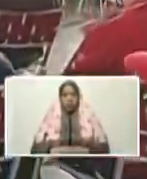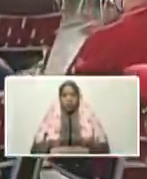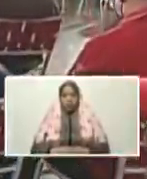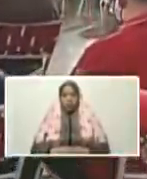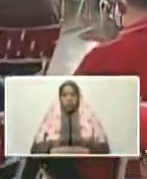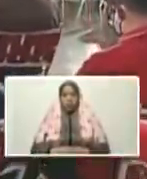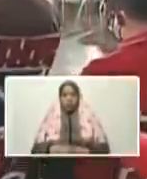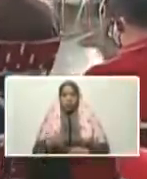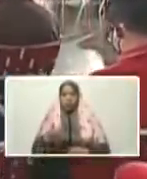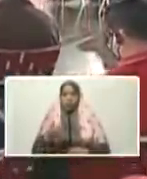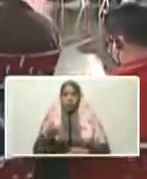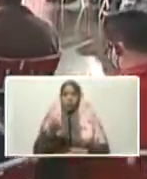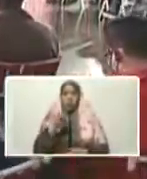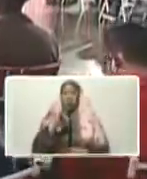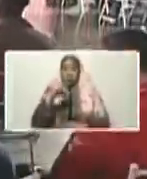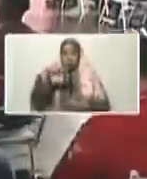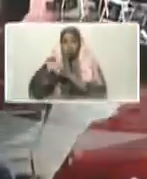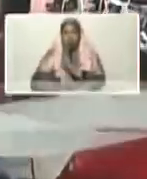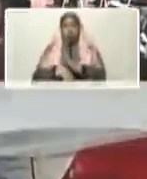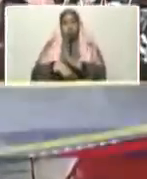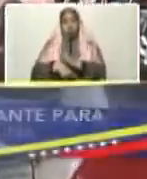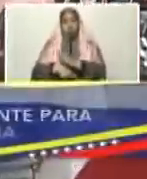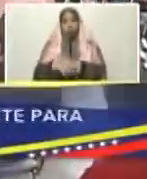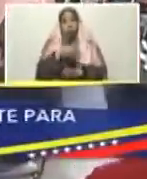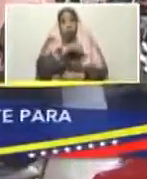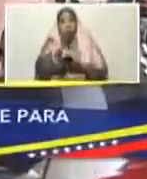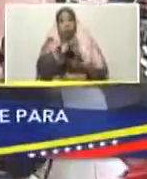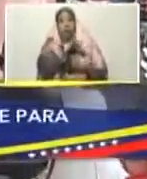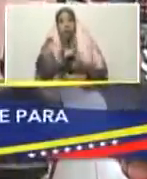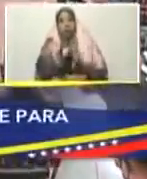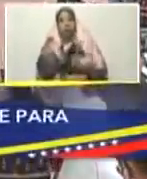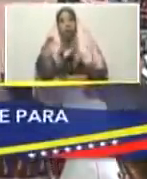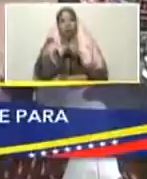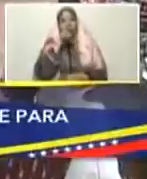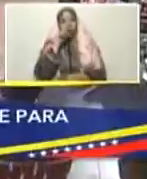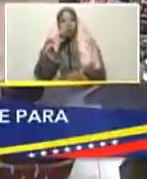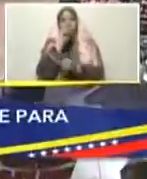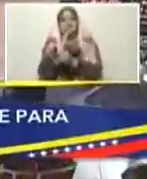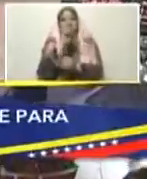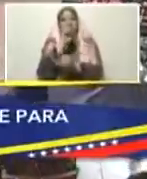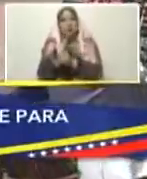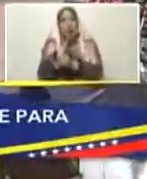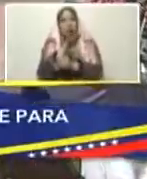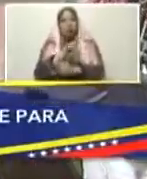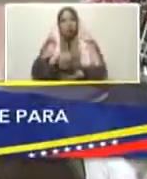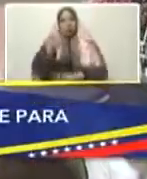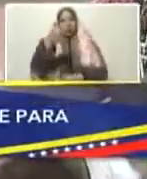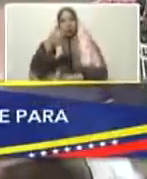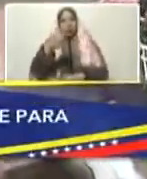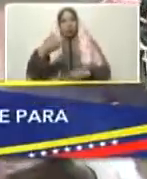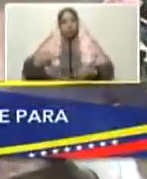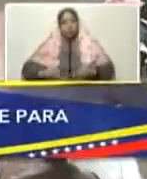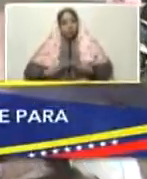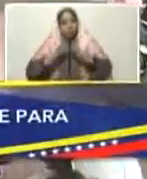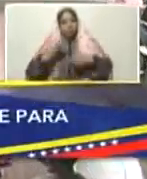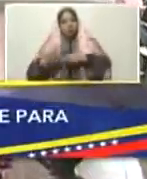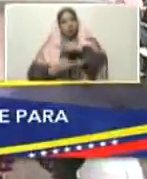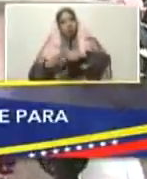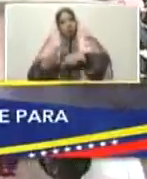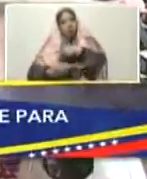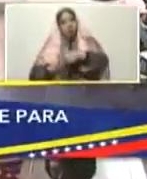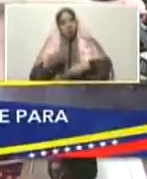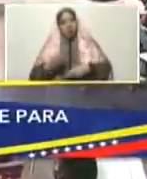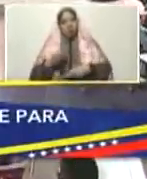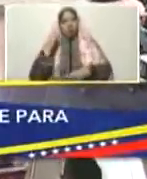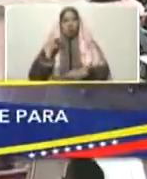llega pues llega a ustedes y llega más allá porque lo que aspiramos los revolucionarios revolucionarias